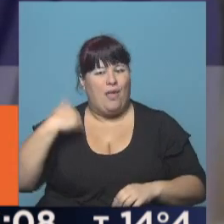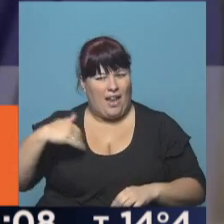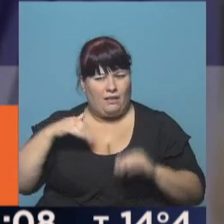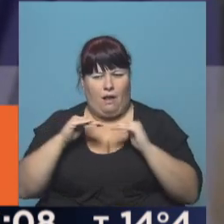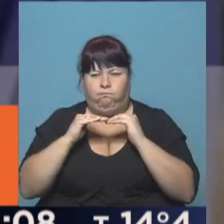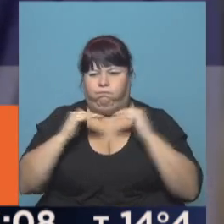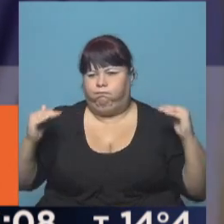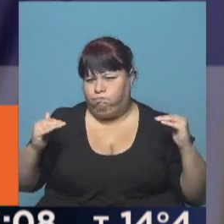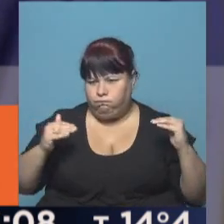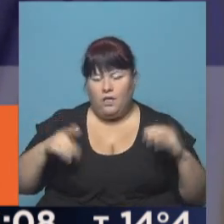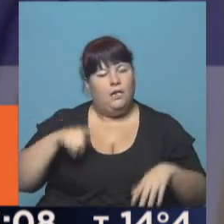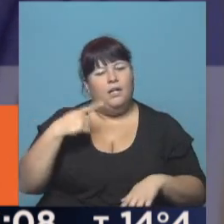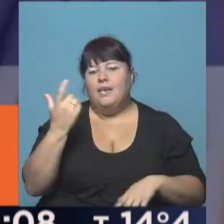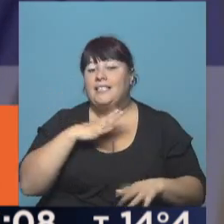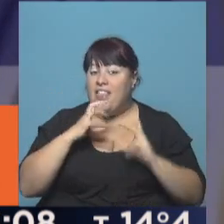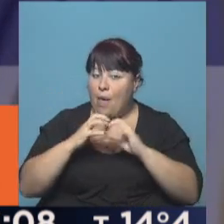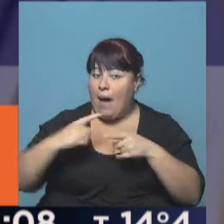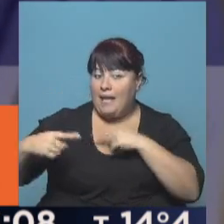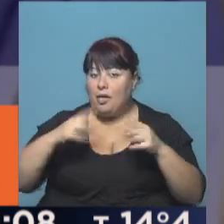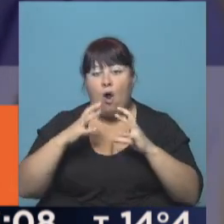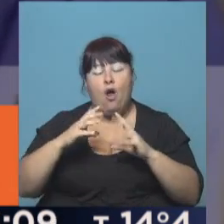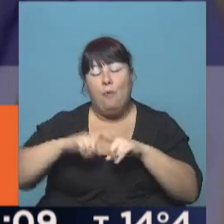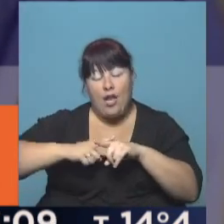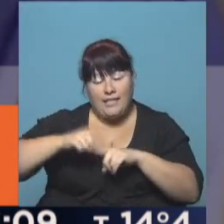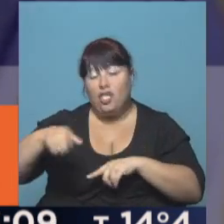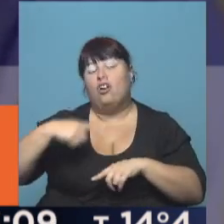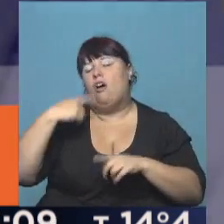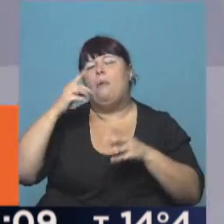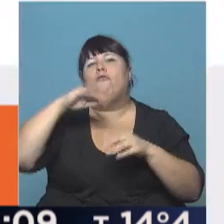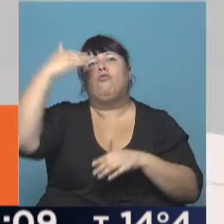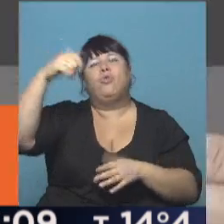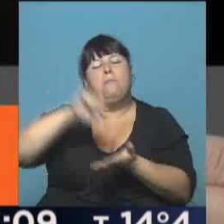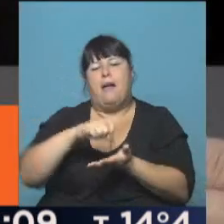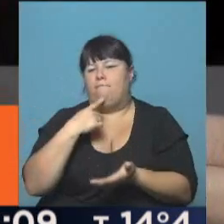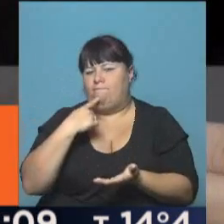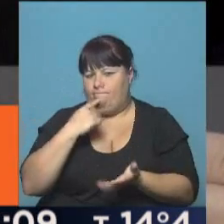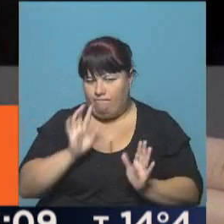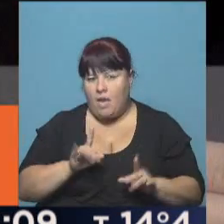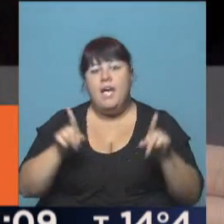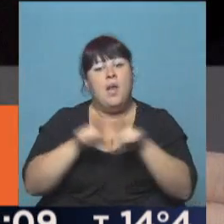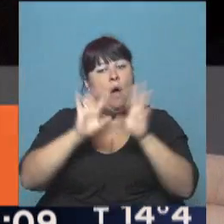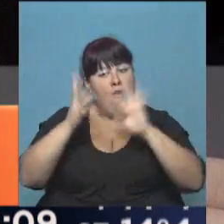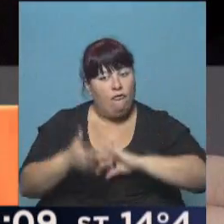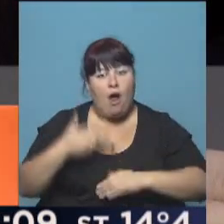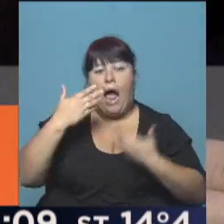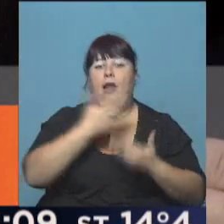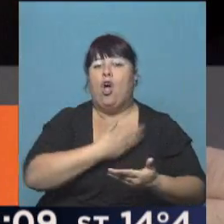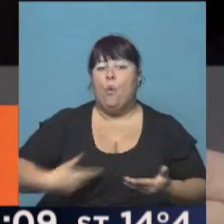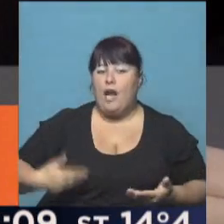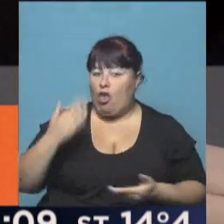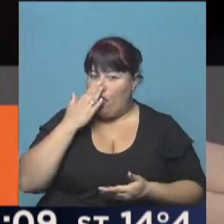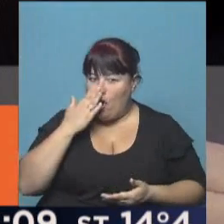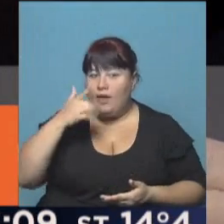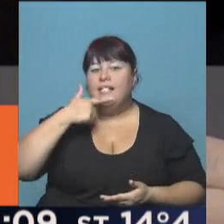está estancada y que sin debate político el futuro del país es incierto en igual sintonía se pronunció el gobernador cordobés